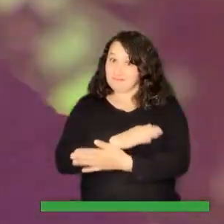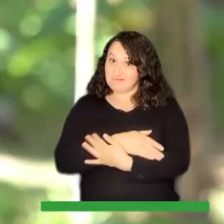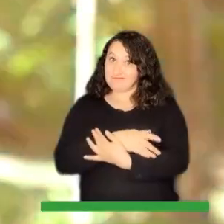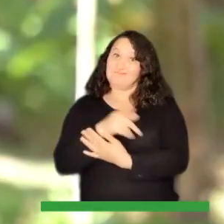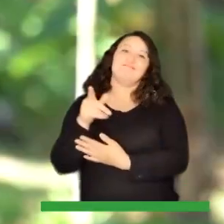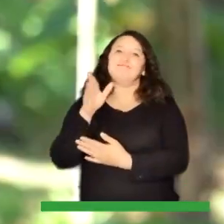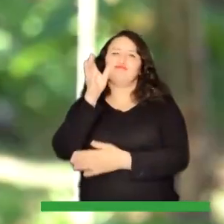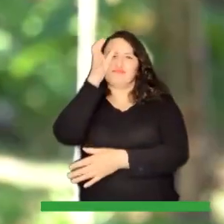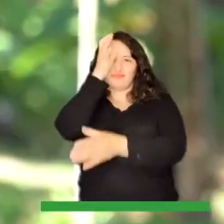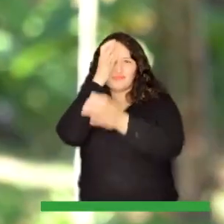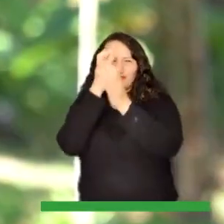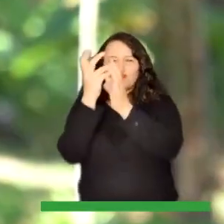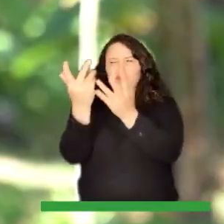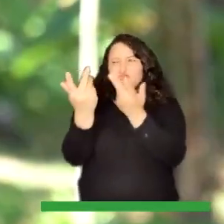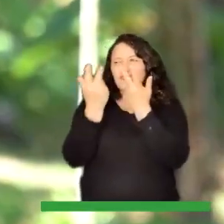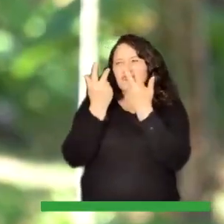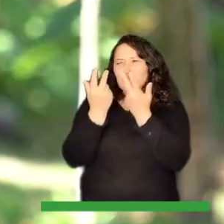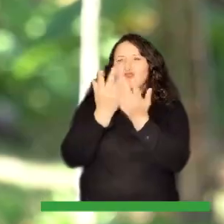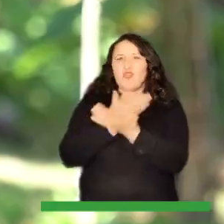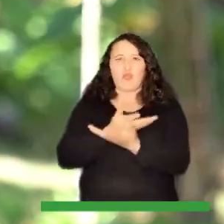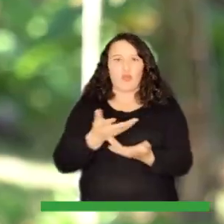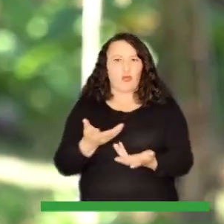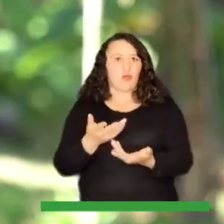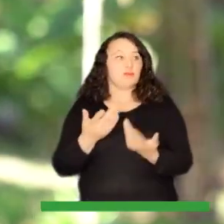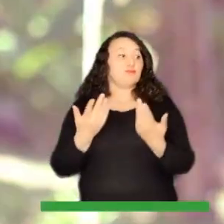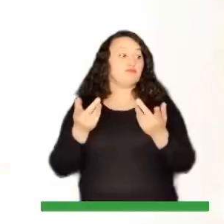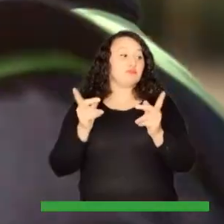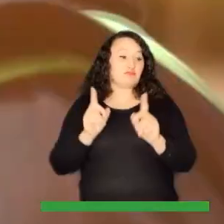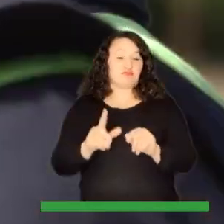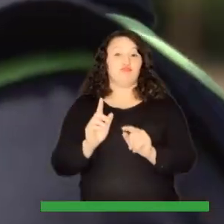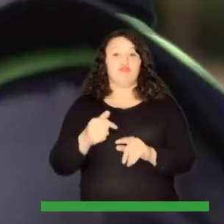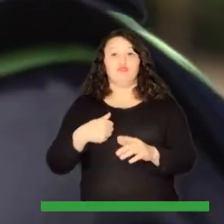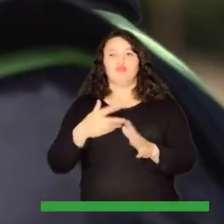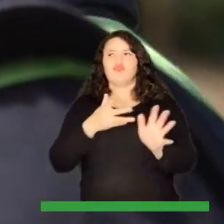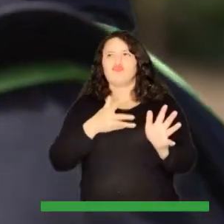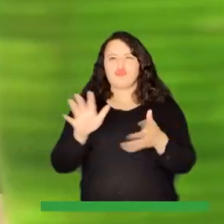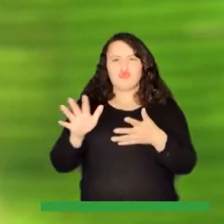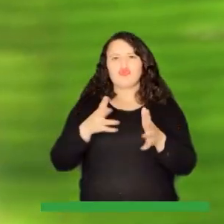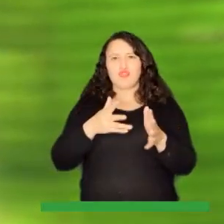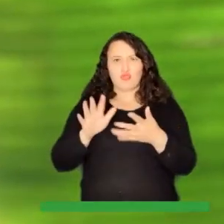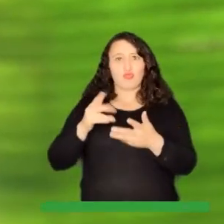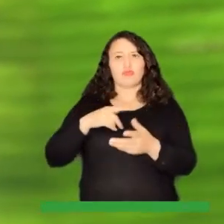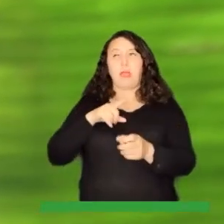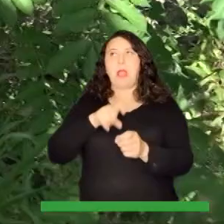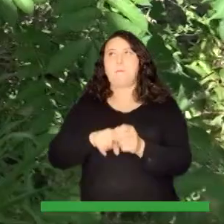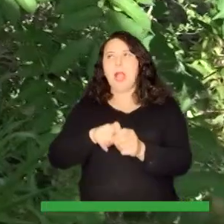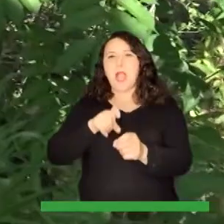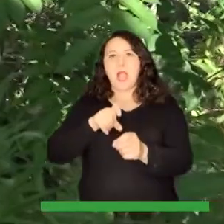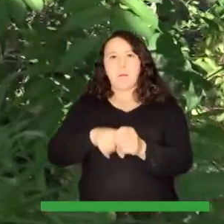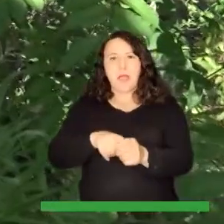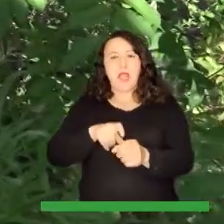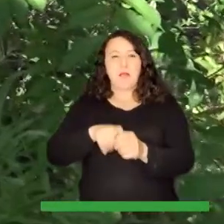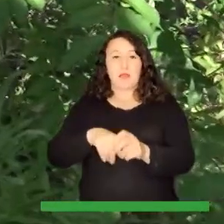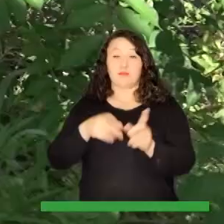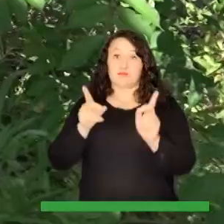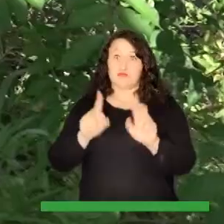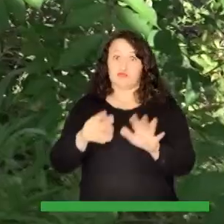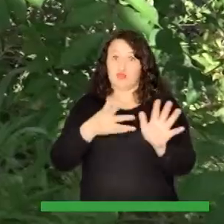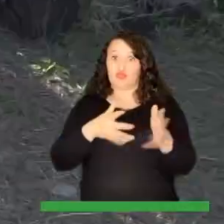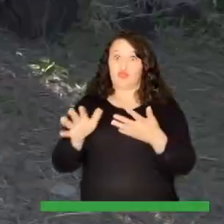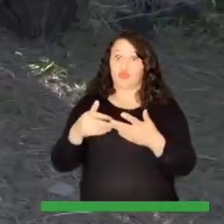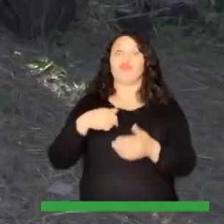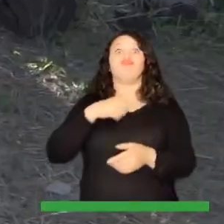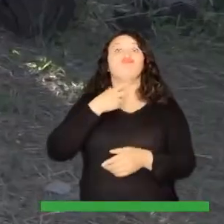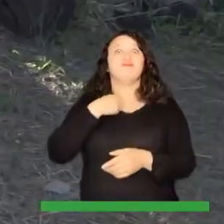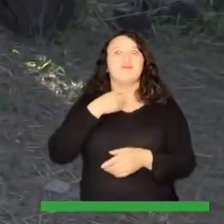el conocimiento de hacer todo lo que él me enseña y con Agrosal he cogido muchos cursos, con el FAO he cogido muchos cursos. Cuando hay